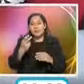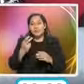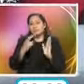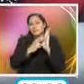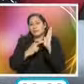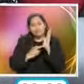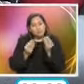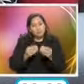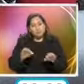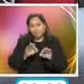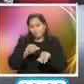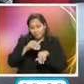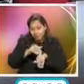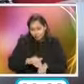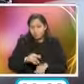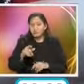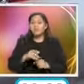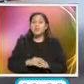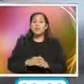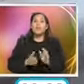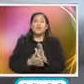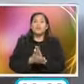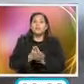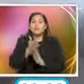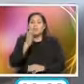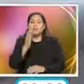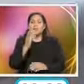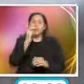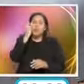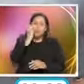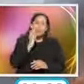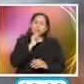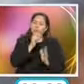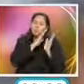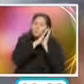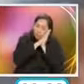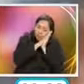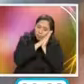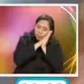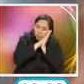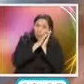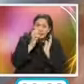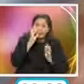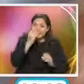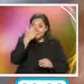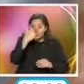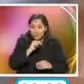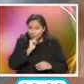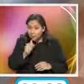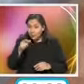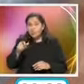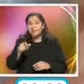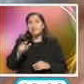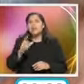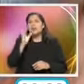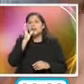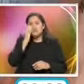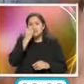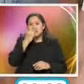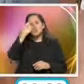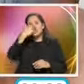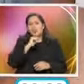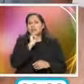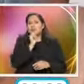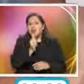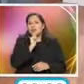importantes. Nada de que me voy sin cenar. Si no cenan los pequeñitos, empiezas a formar el hábito de no la cena, se van